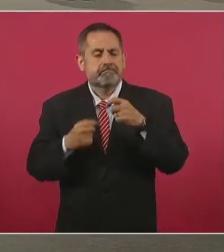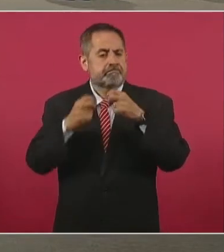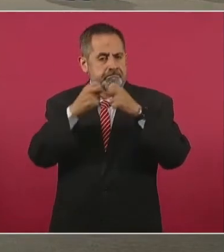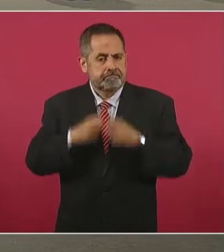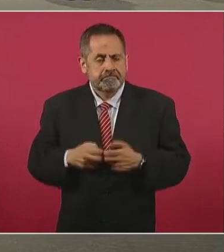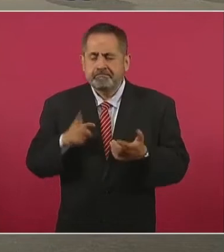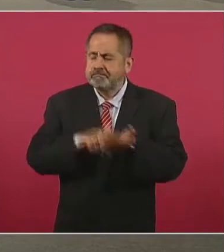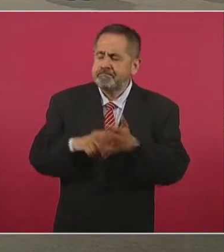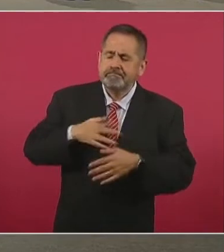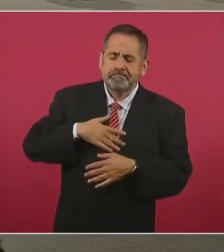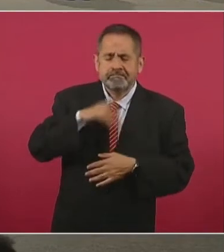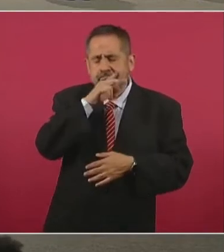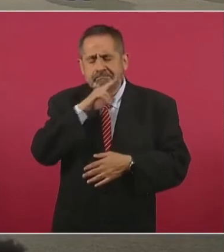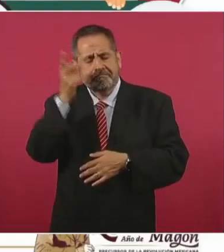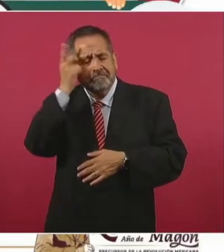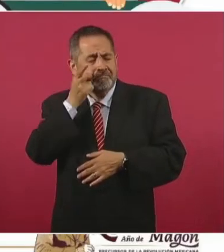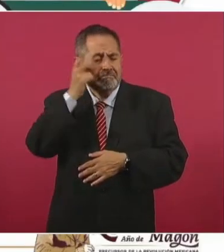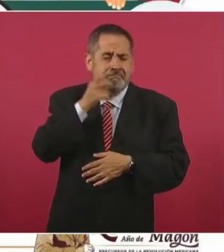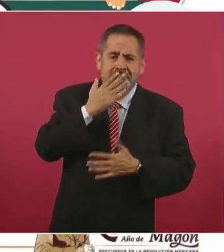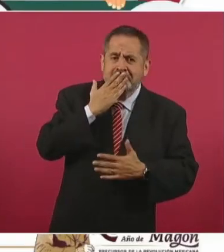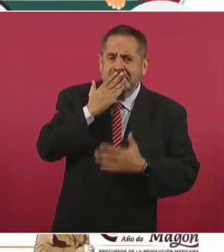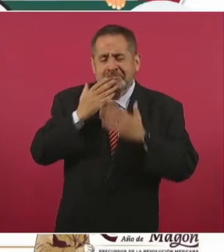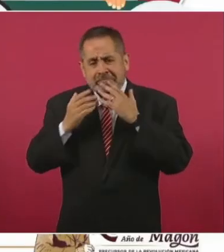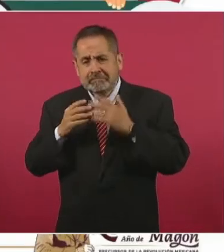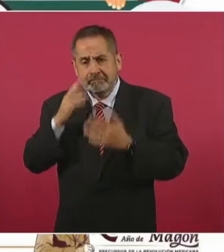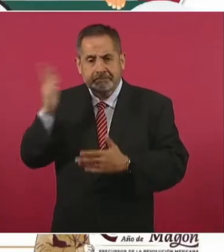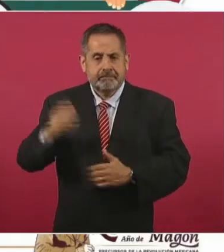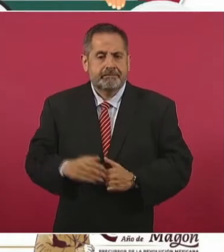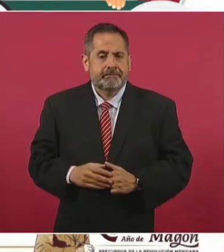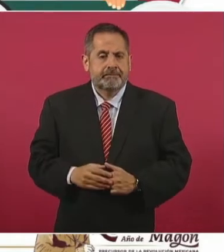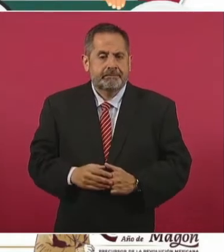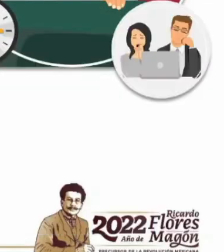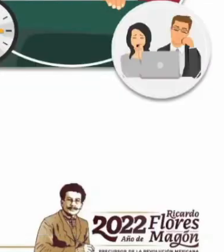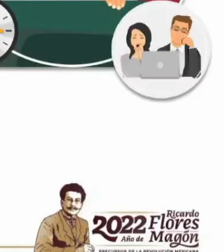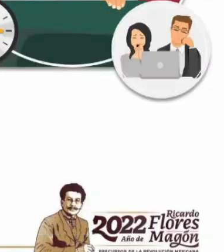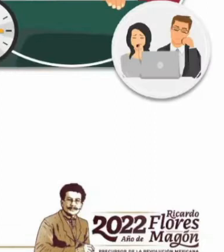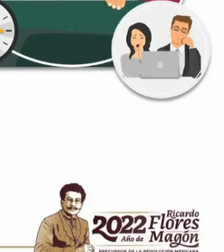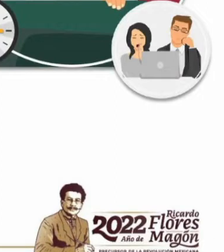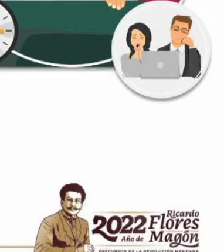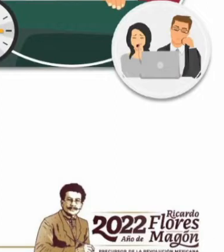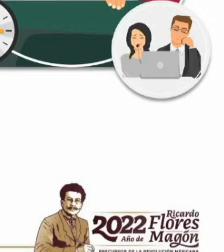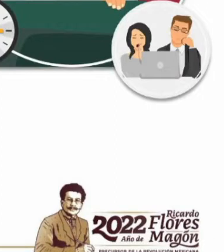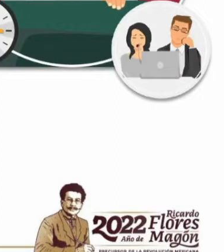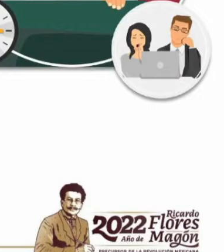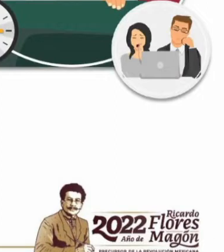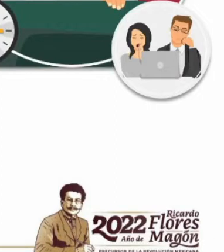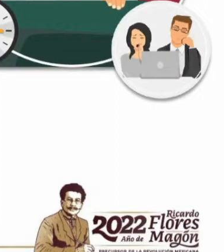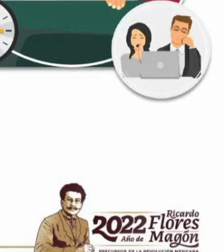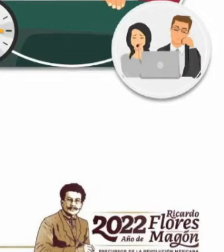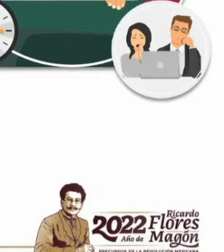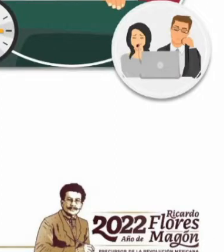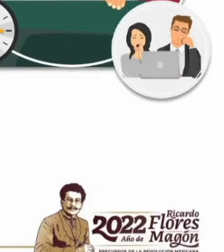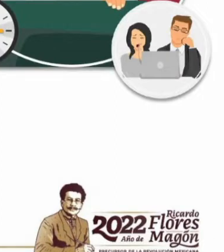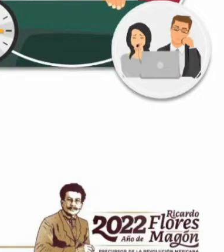somnolencia, irritabilidad, dificultad en la atención, la concentración y la memoria. Aumenta la secreción